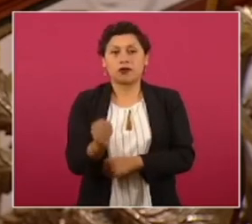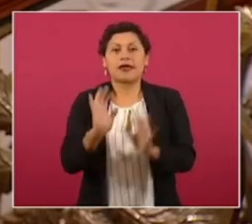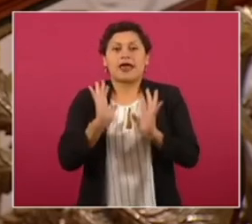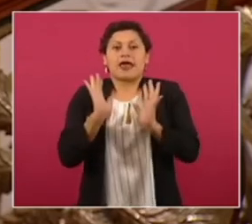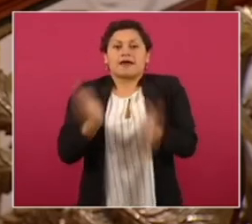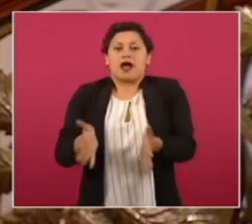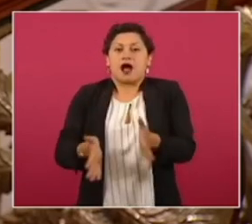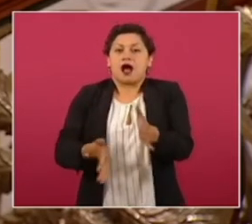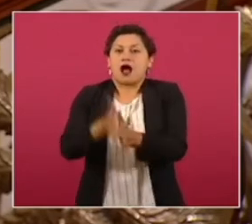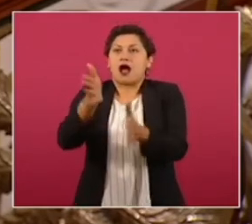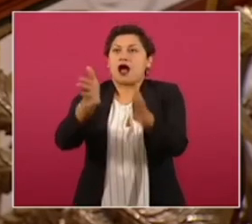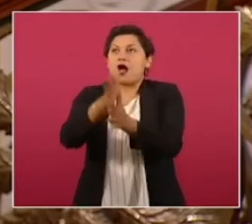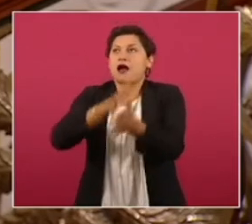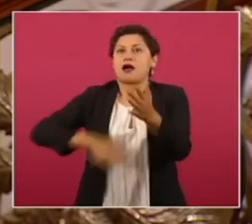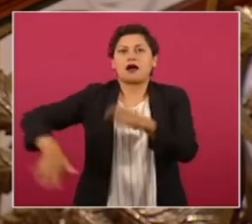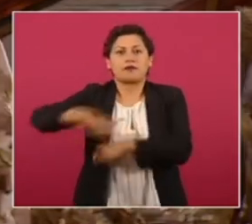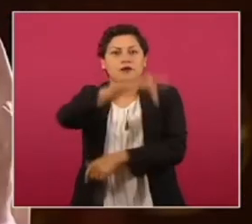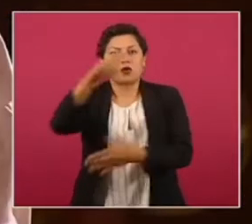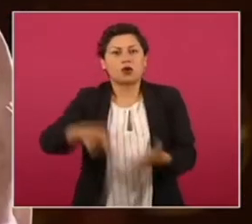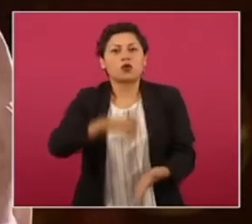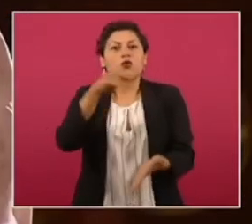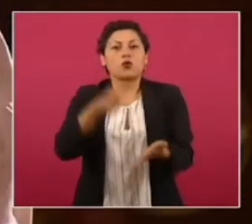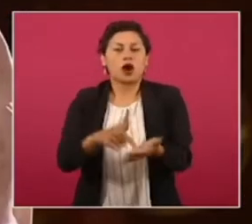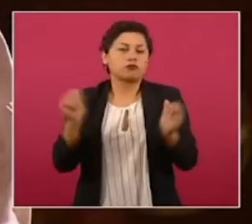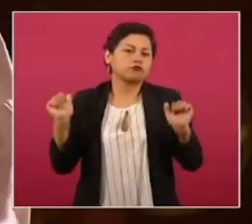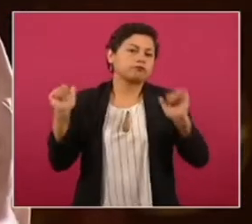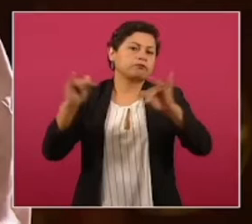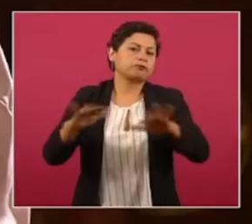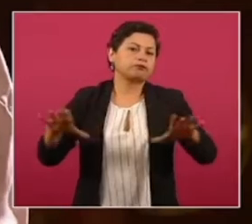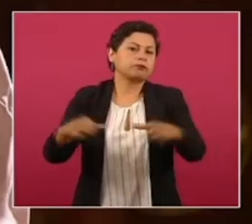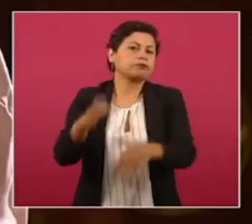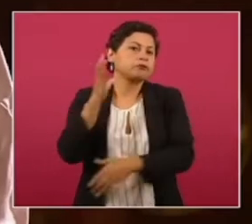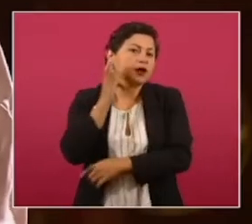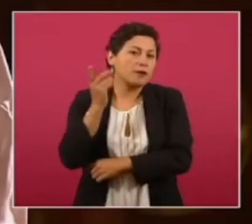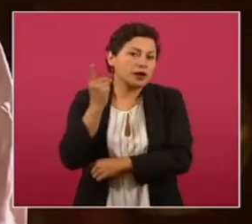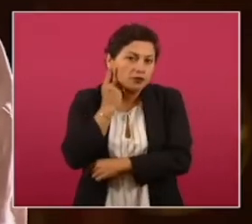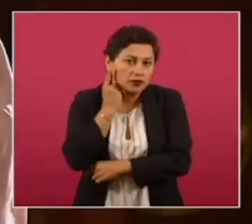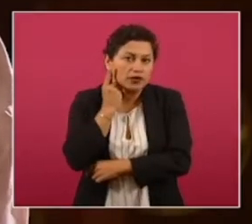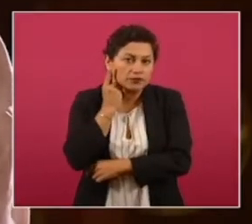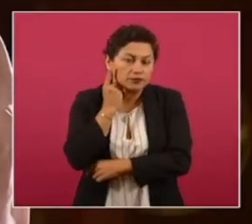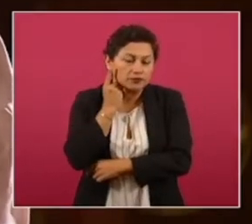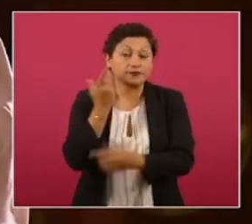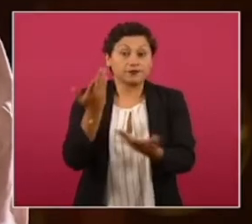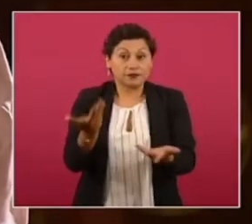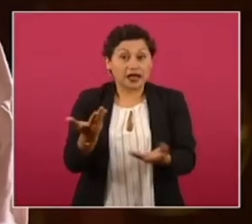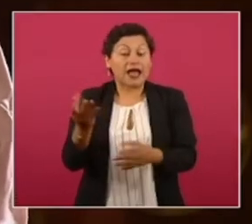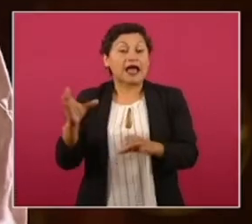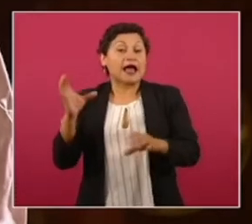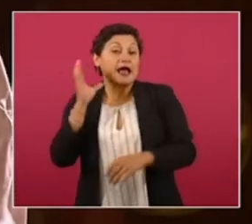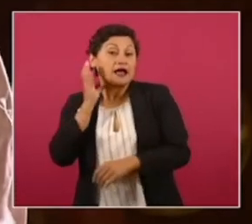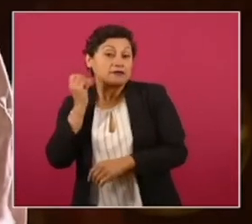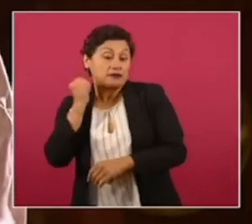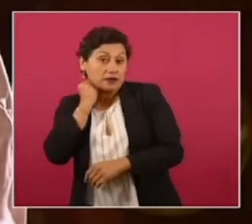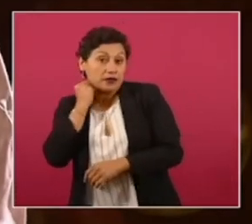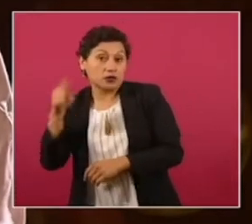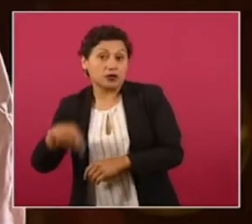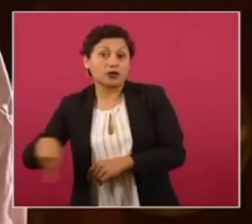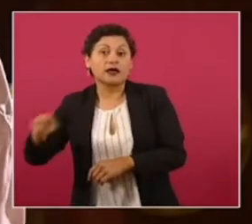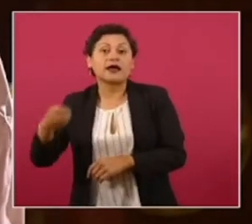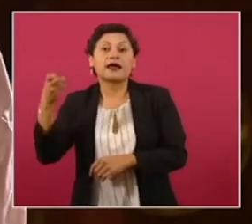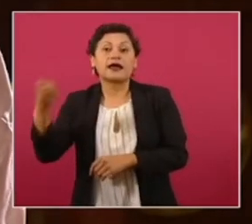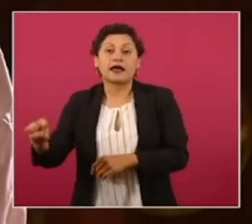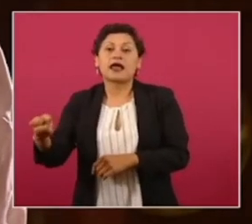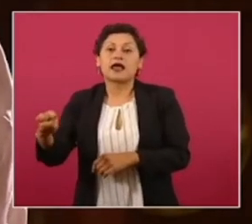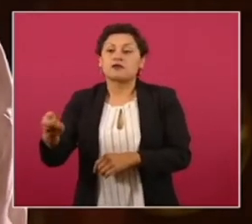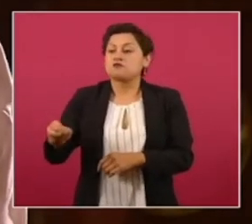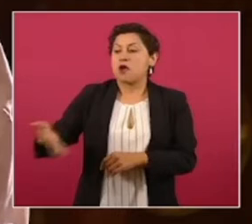este recinto, que alojaba la Cámara de Diputados, mientras que el Senado sesionaba en la Capilla de los Virreyes,